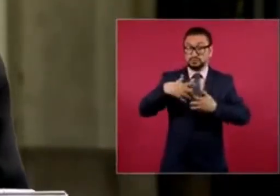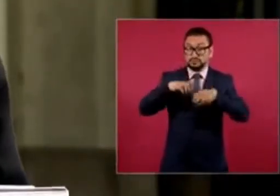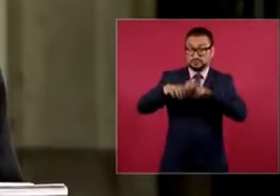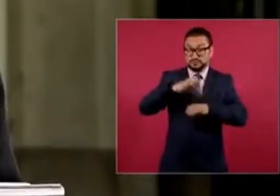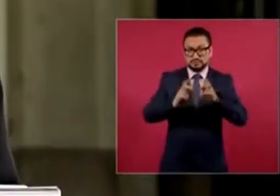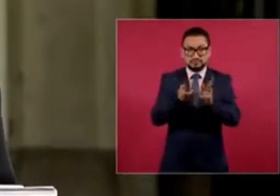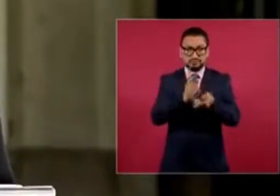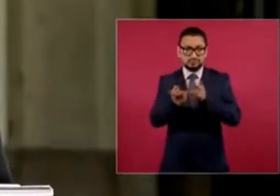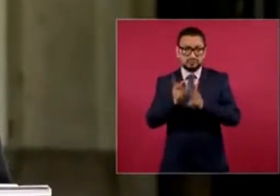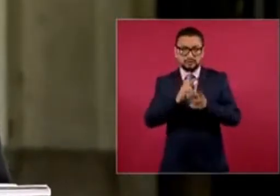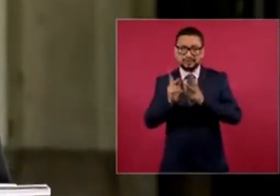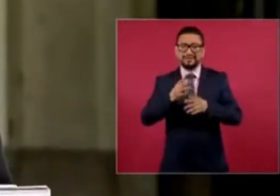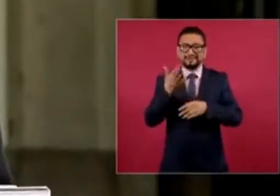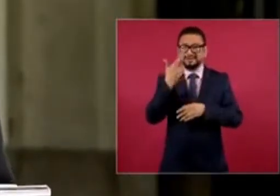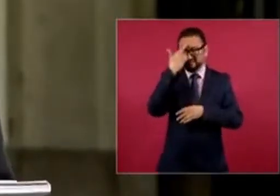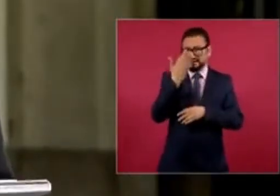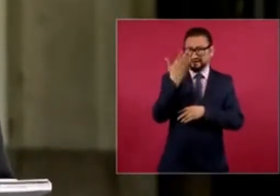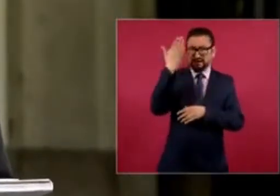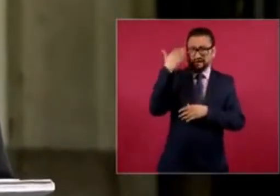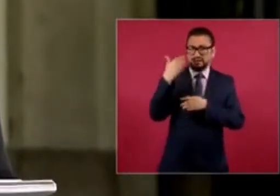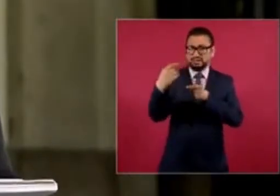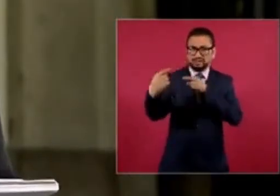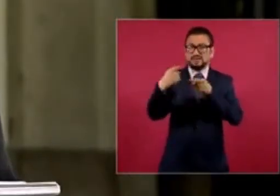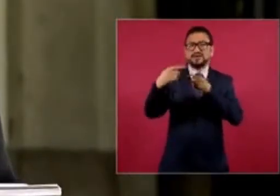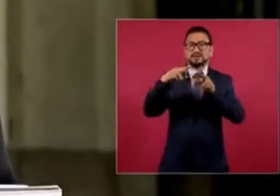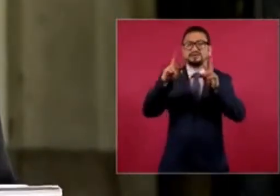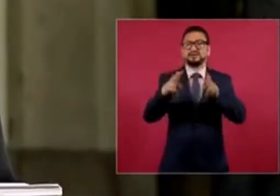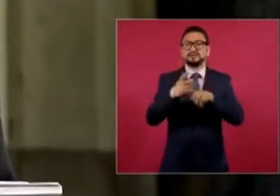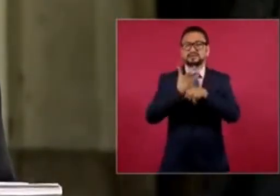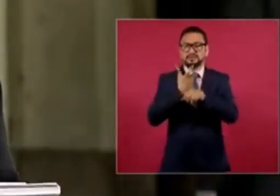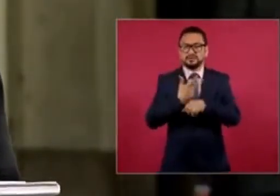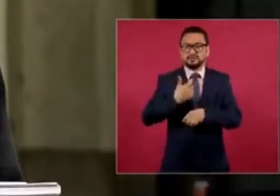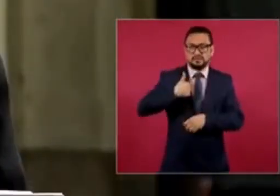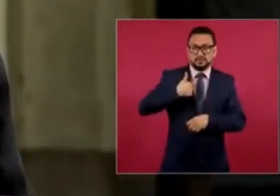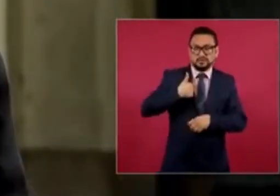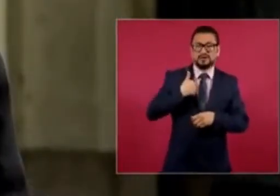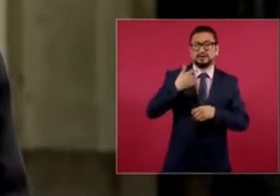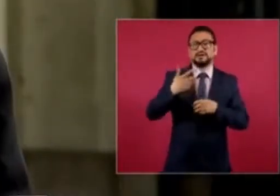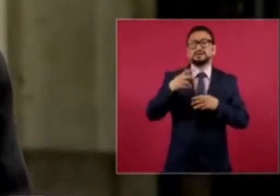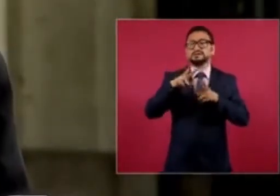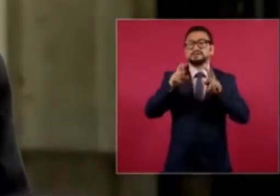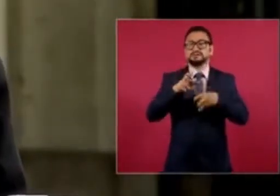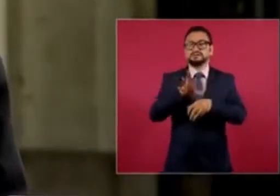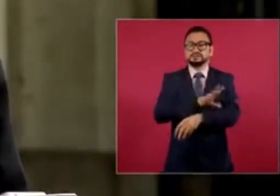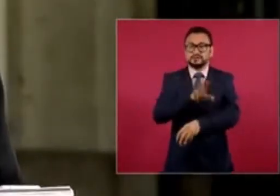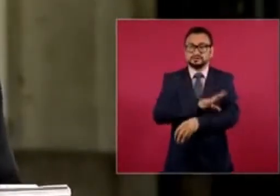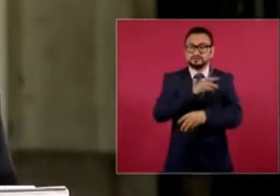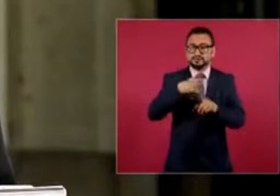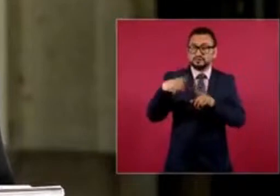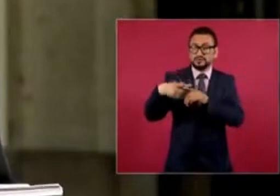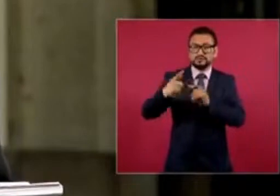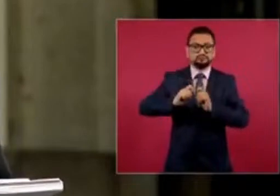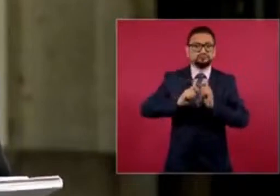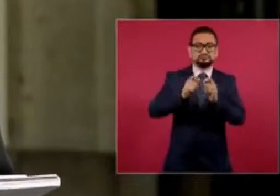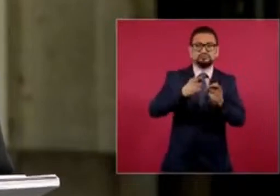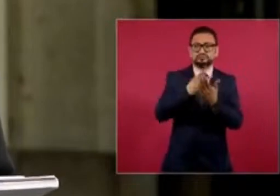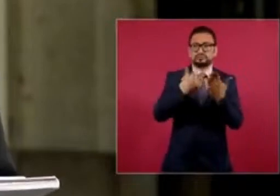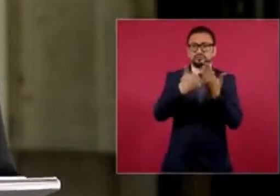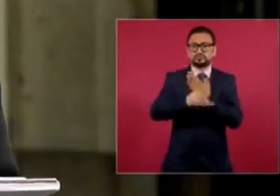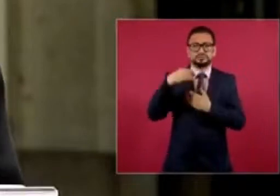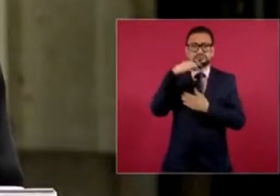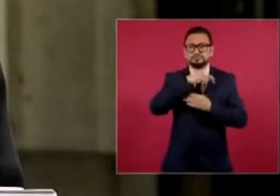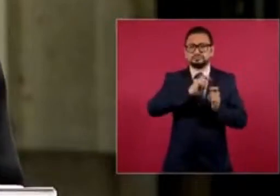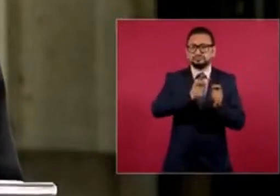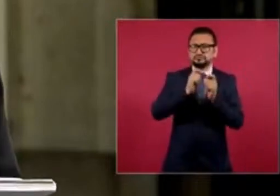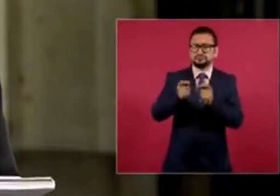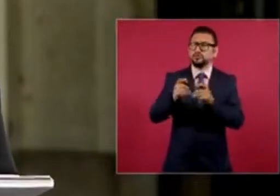luego de las tensiones con empresas energéticas de Estados Unidos y Canadá, se han visto más adjudicaciones directas de proyecto. ¿Cómo compara